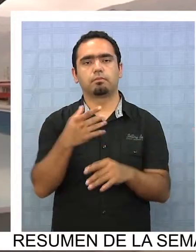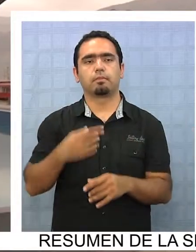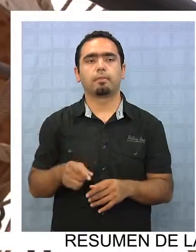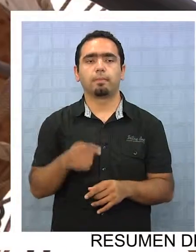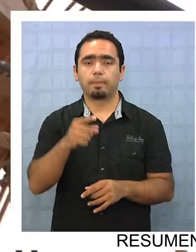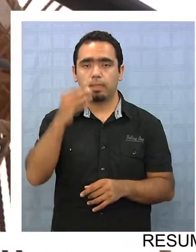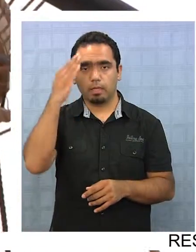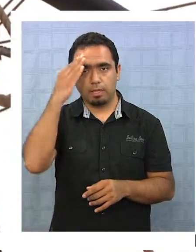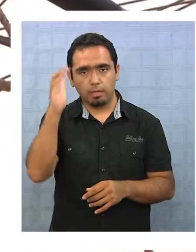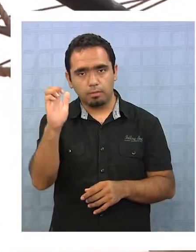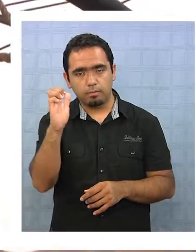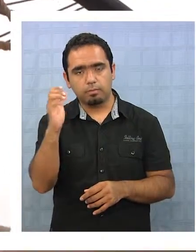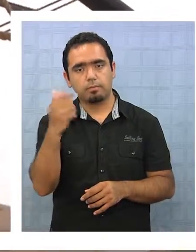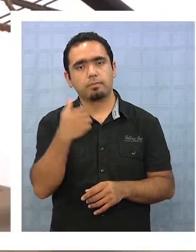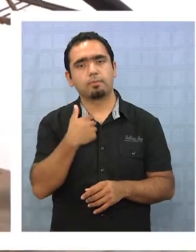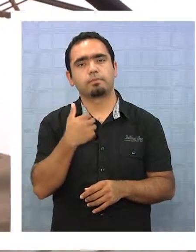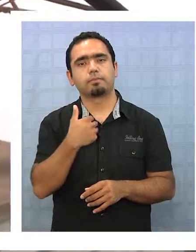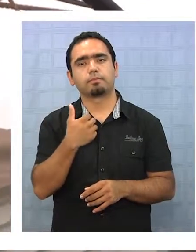creo que